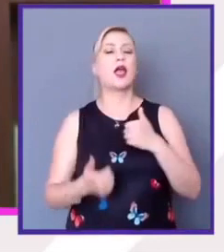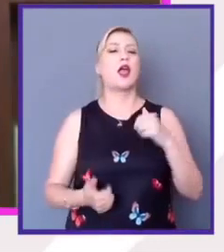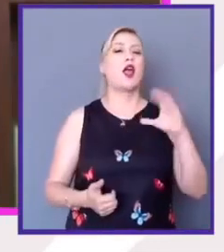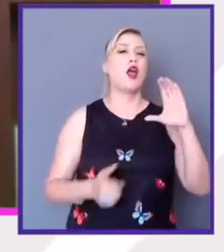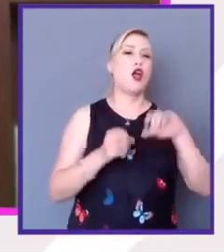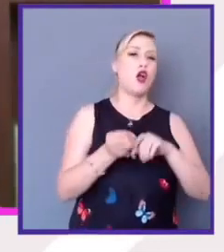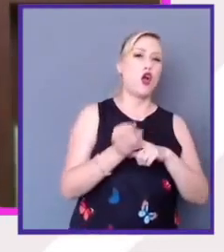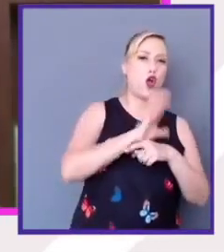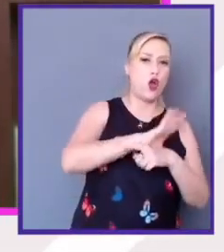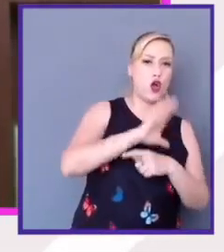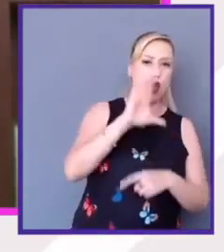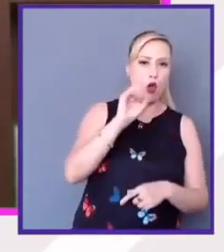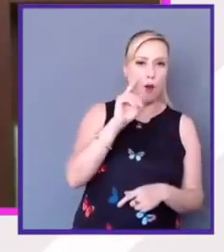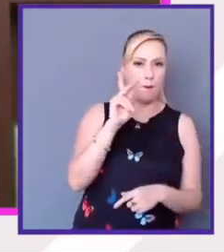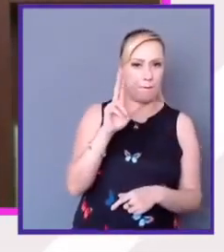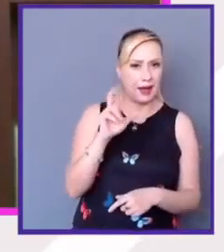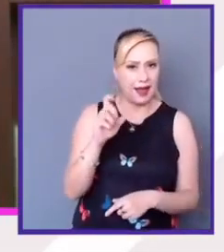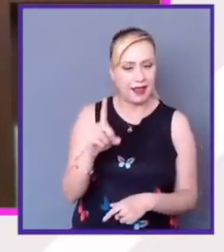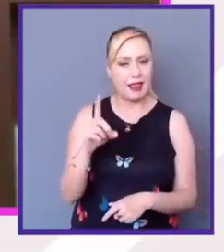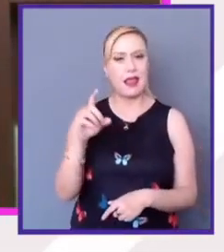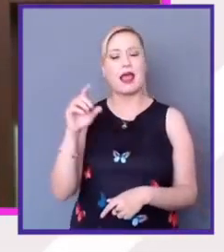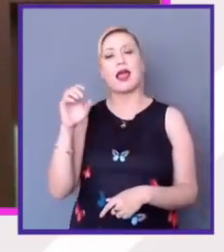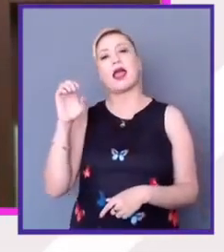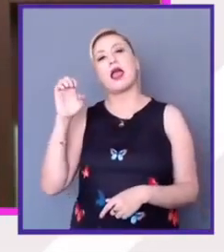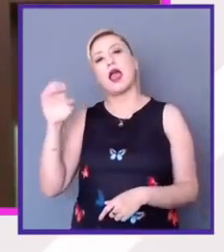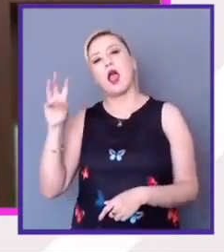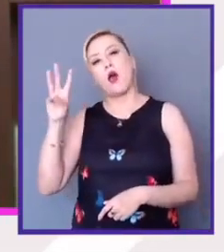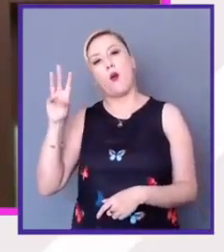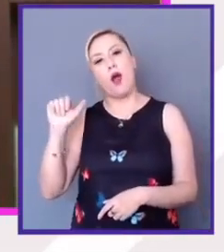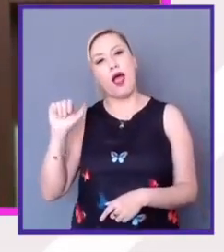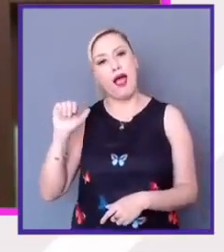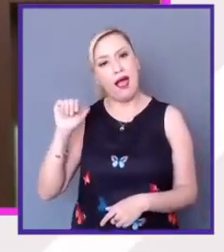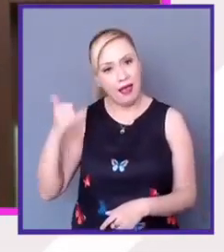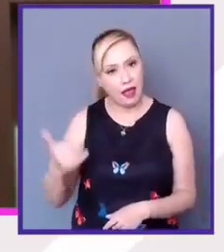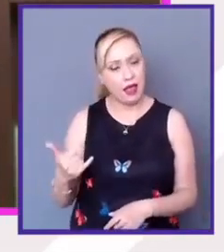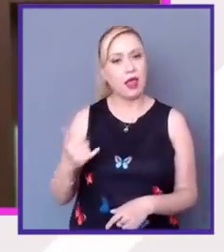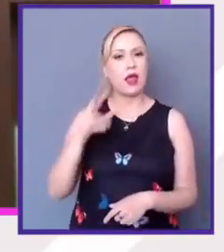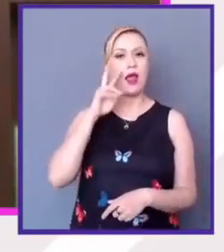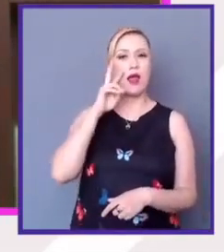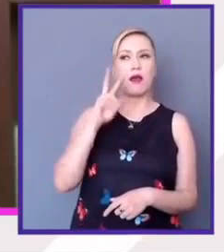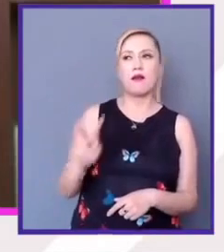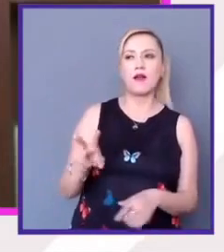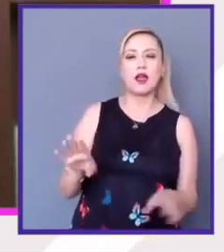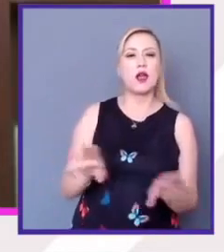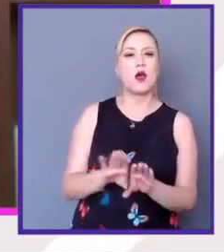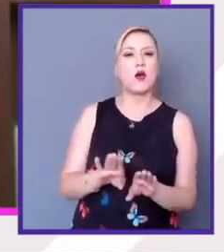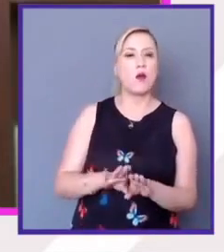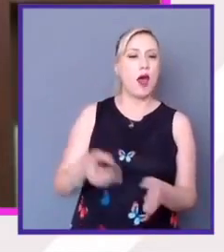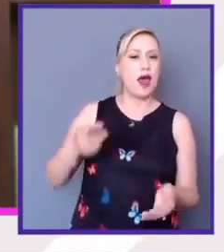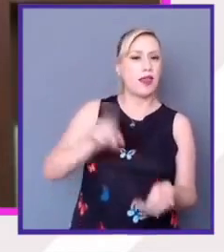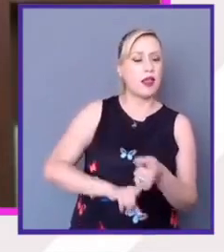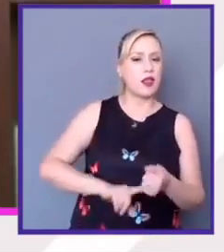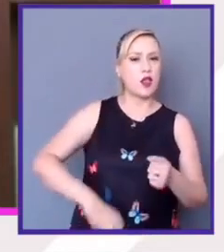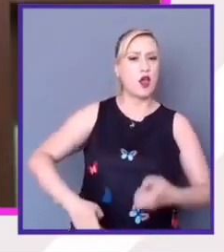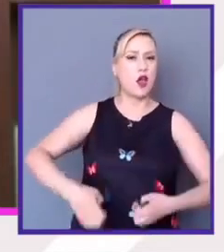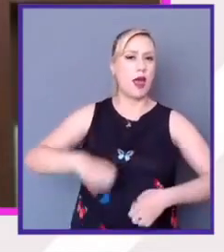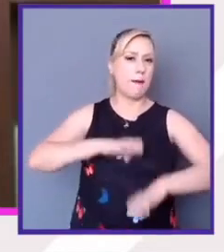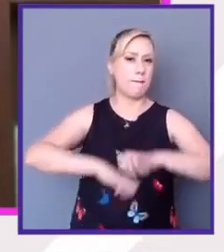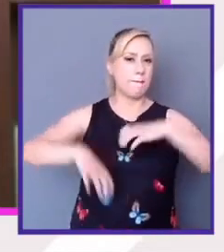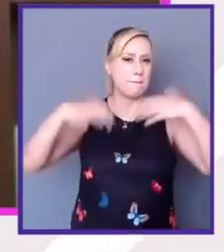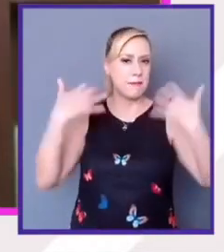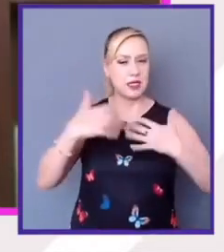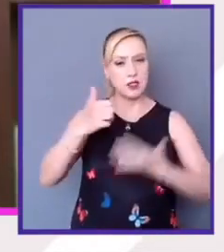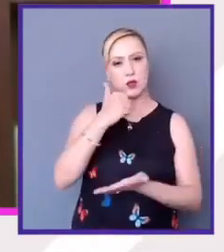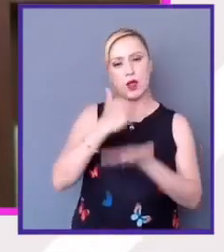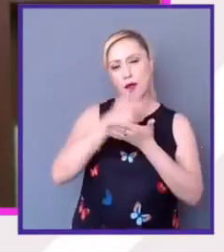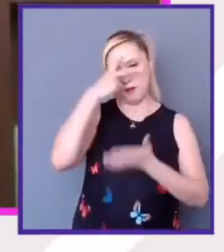justamente ya comenzaron a generar un diagnóstico sobre cómo estamos en esto, al menos en el sector empresarial en la Ciudad de México, pero de eso